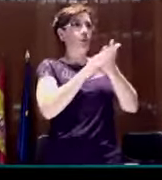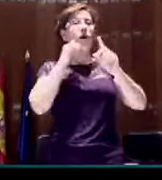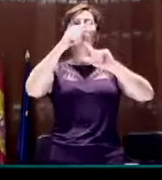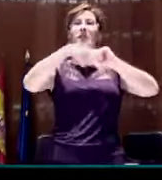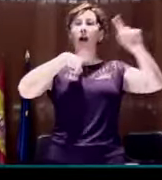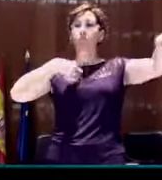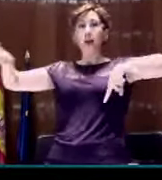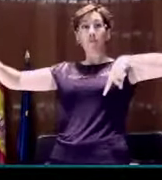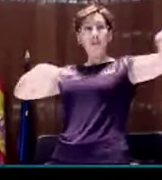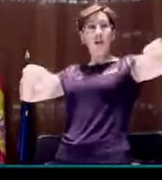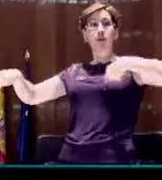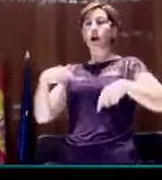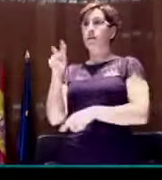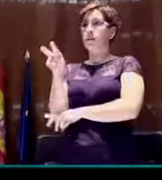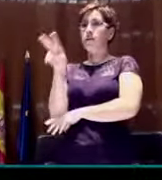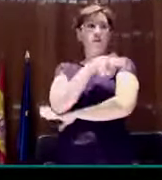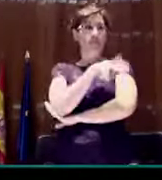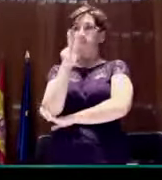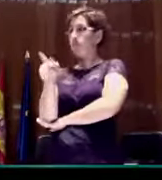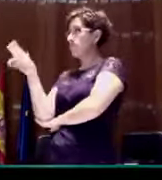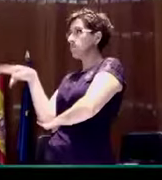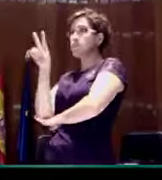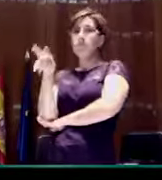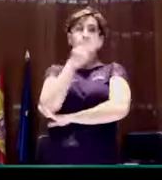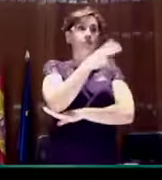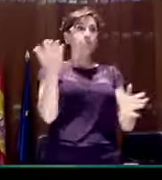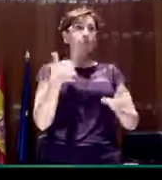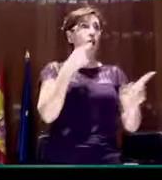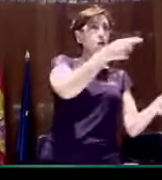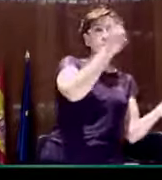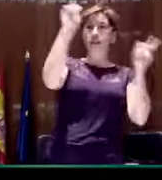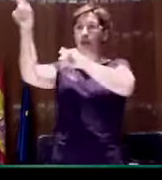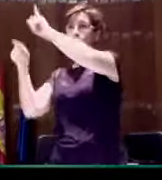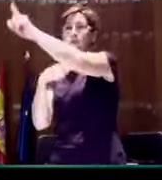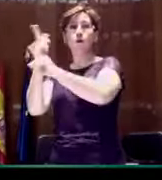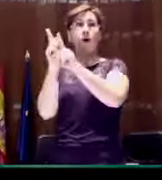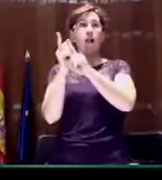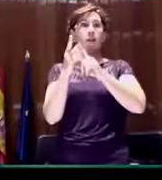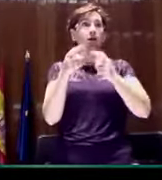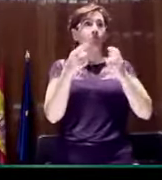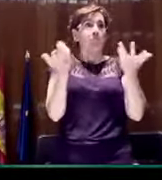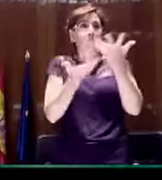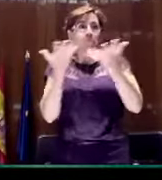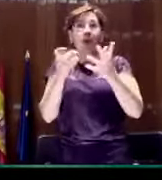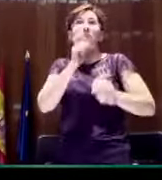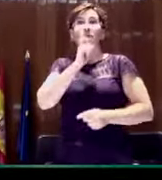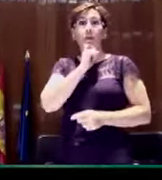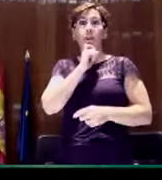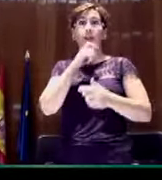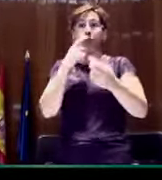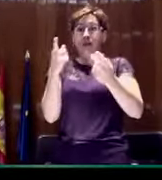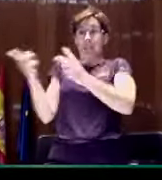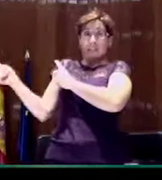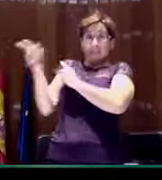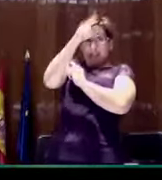así nosotros nos vamos a quedar mirando, ¿no? Hasta que, porque no vamos a ponernos en contra de un colectivo frente a otro. Entonces, mientras no se pongan de acuerdo